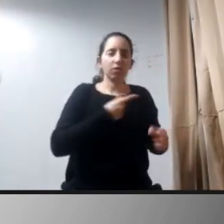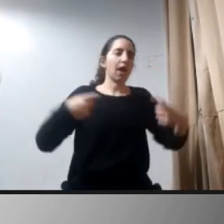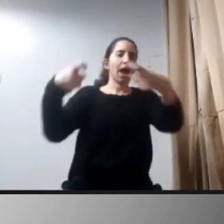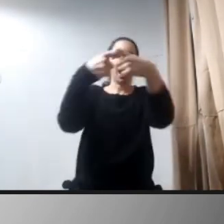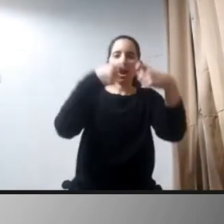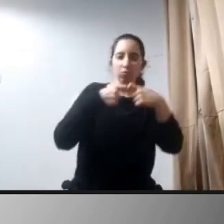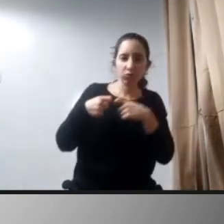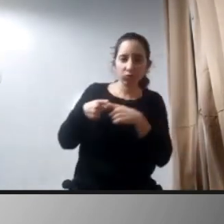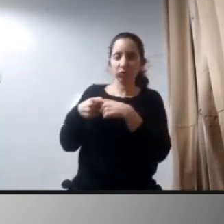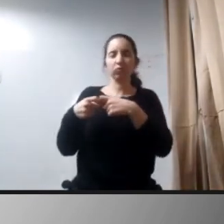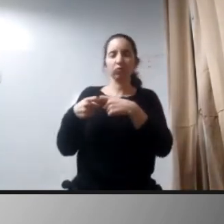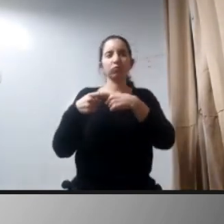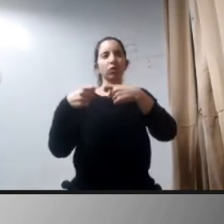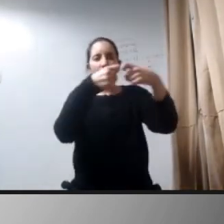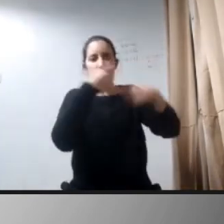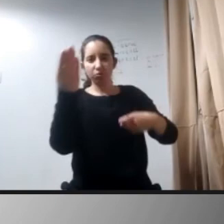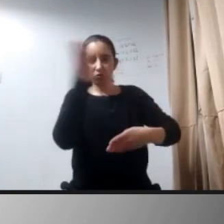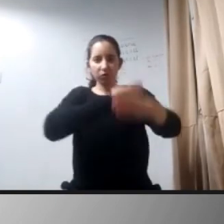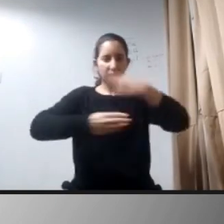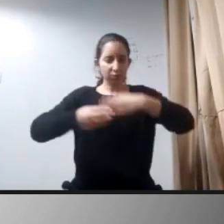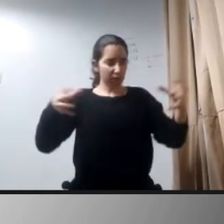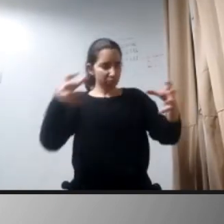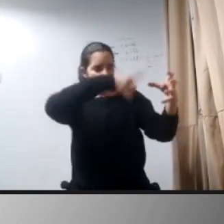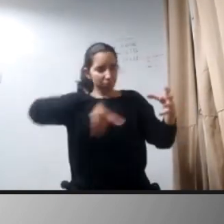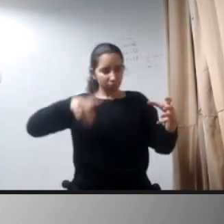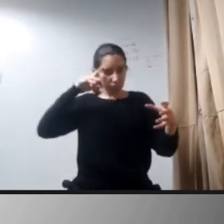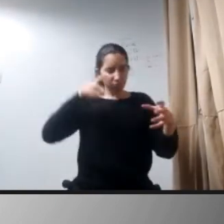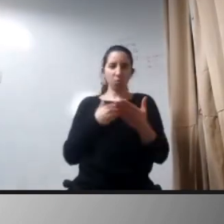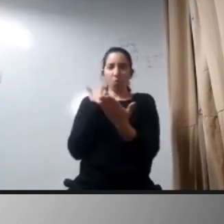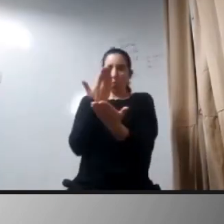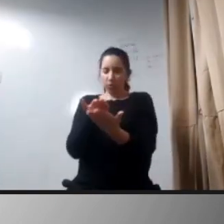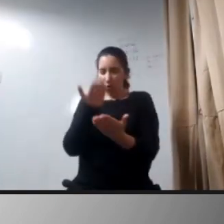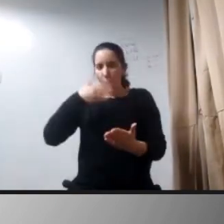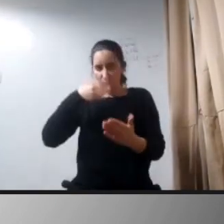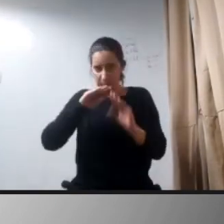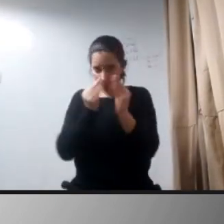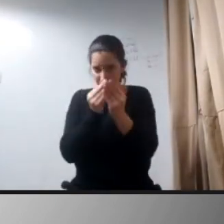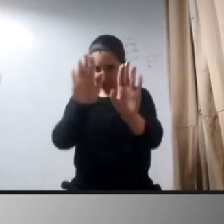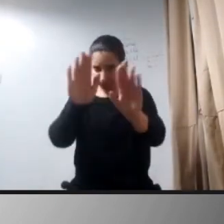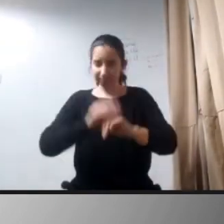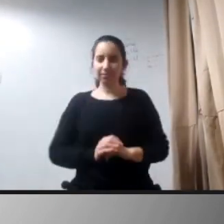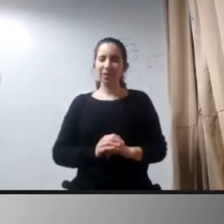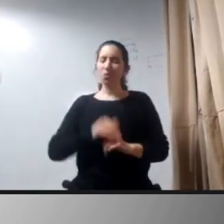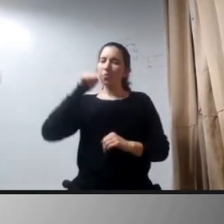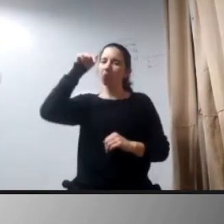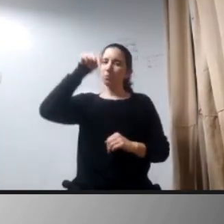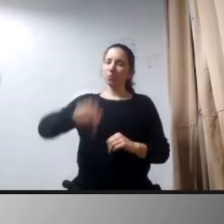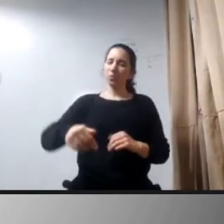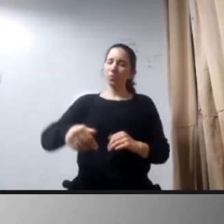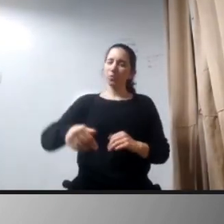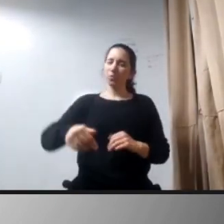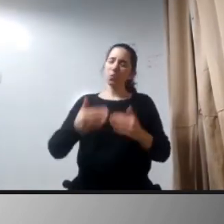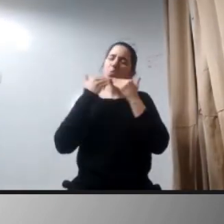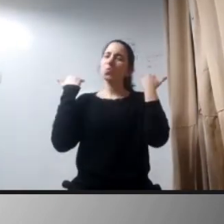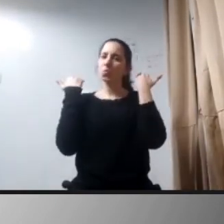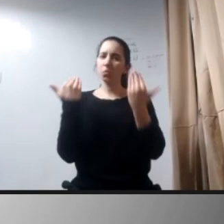nuestras mismas organizaciones. Por eso, justamente termino con esto, agradeciendo mucho y